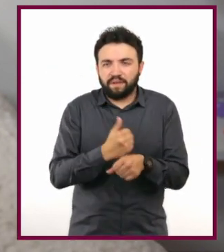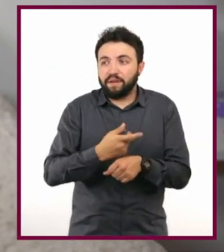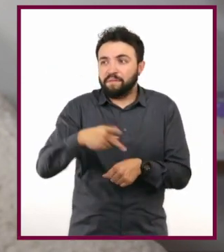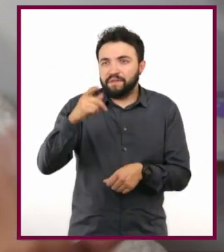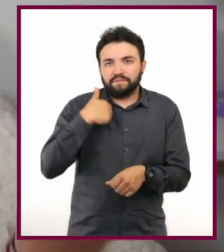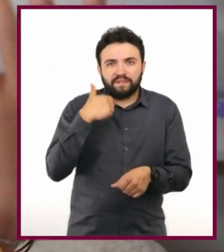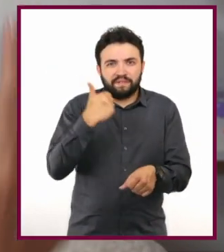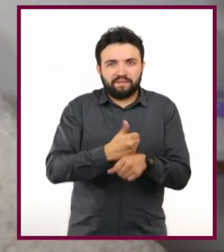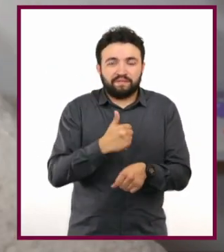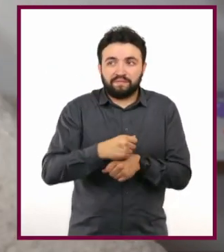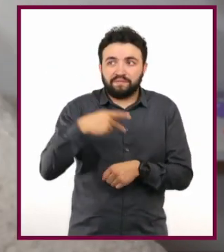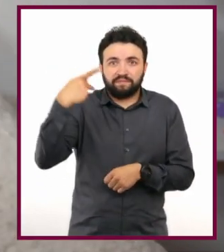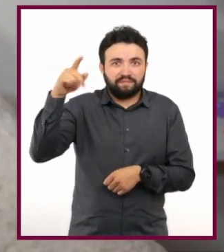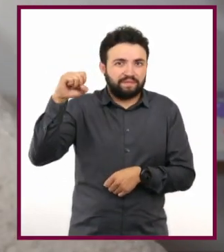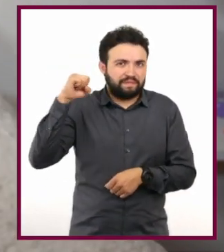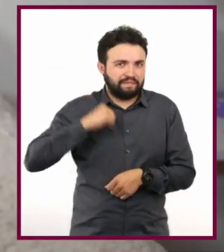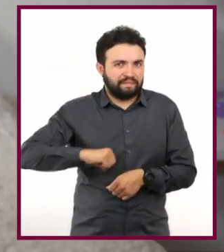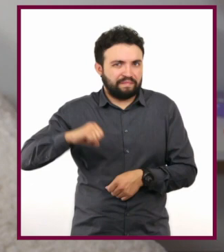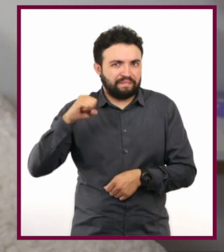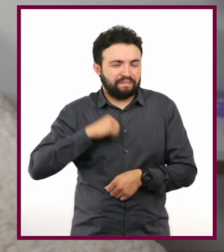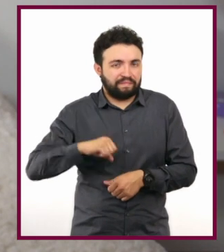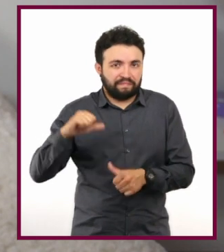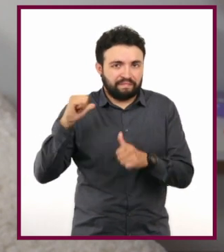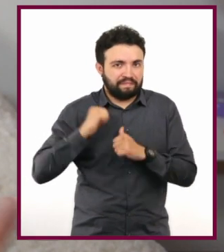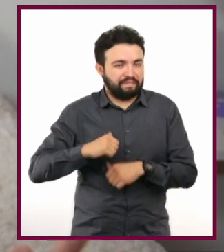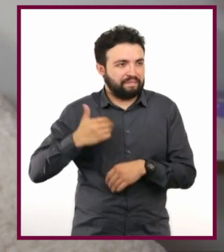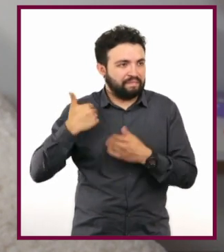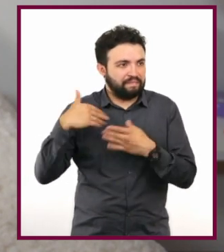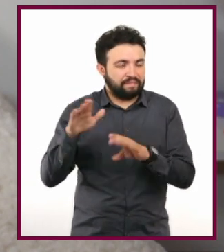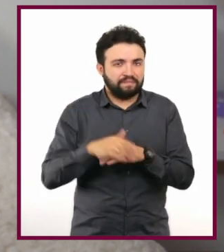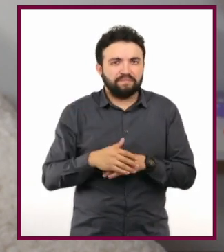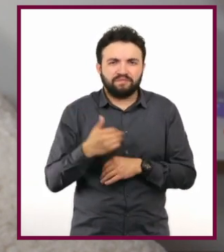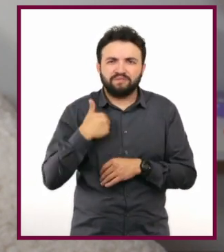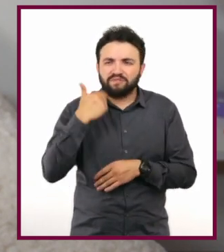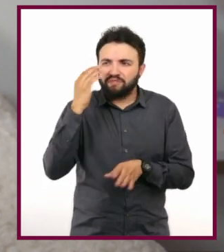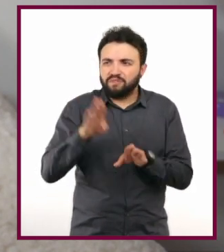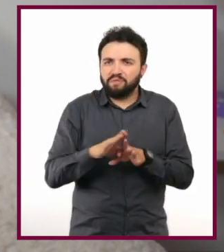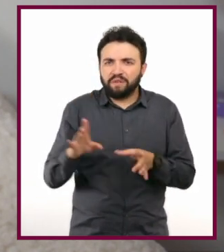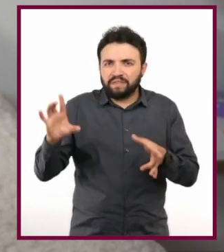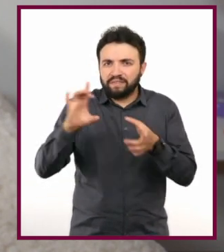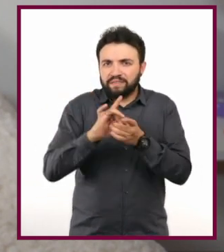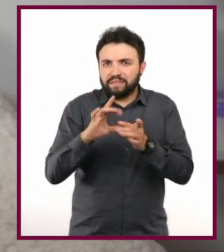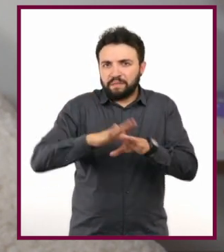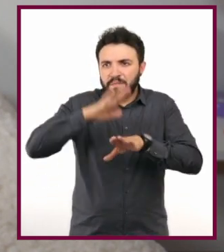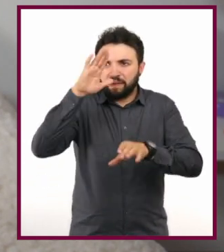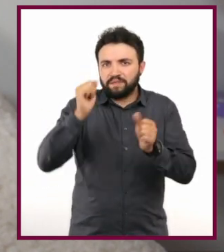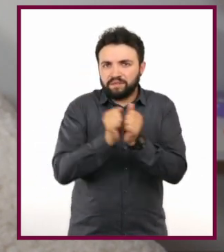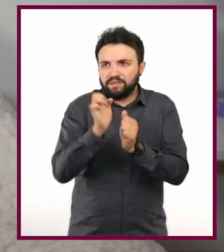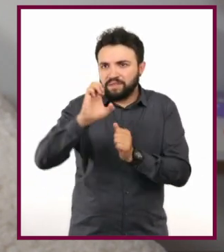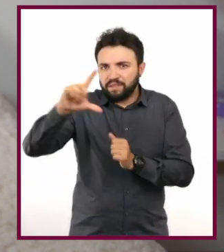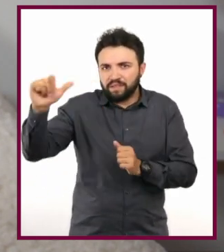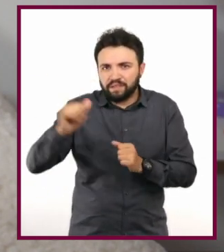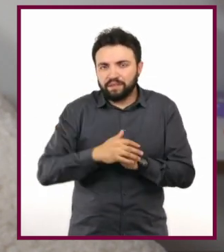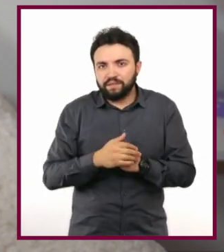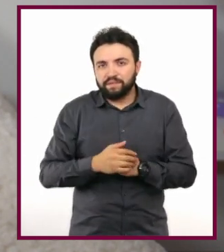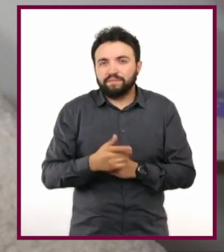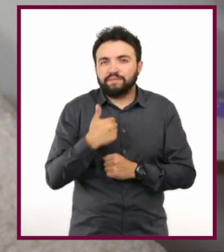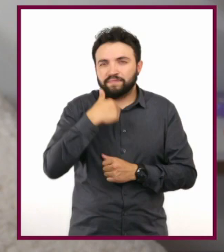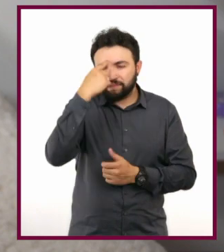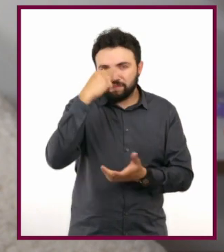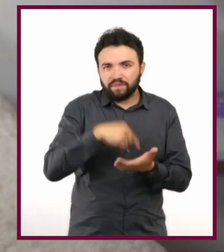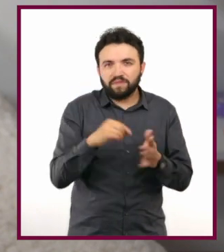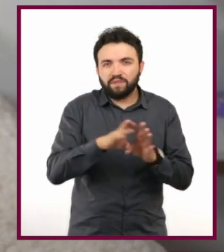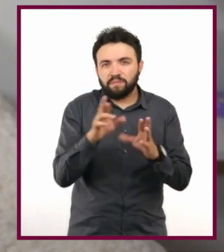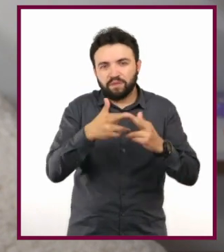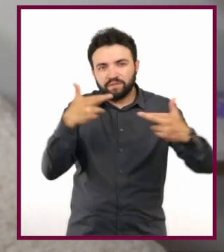me parece una reliquia del siglo pasado. Me encantaría tener más cosas en común con ella. No sé, a veces pienso que